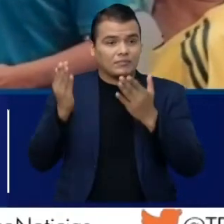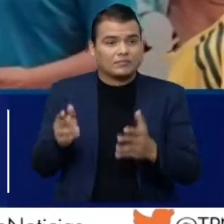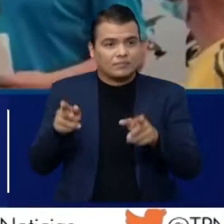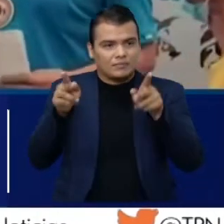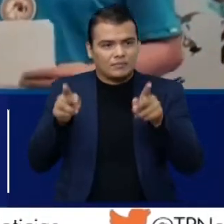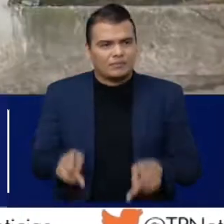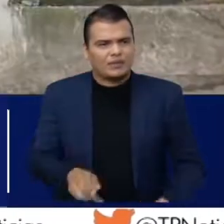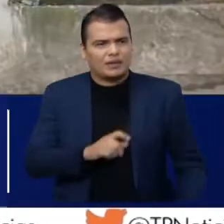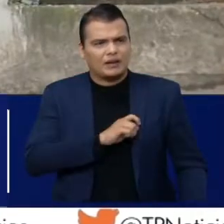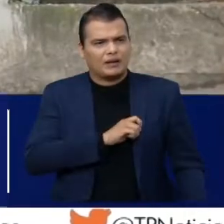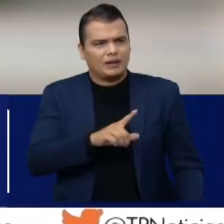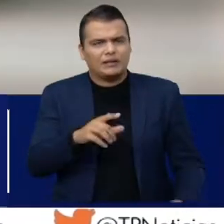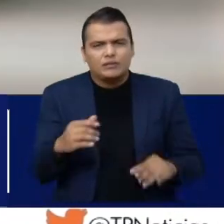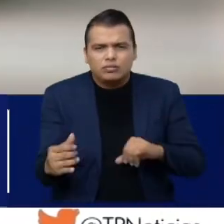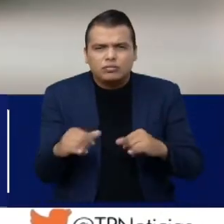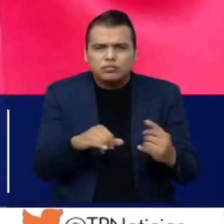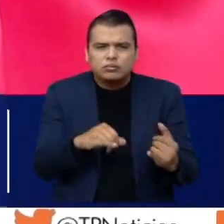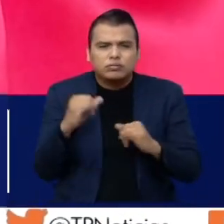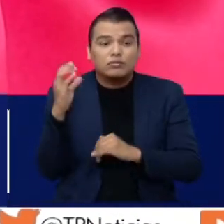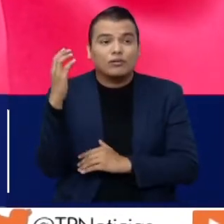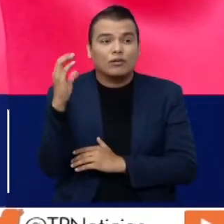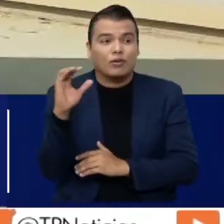líder de la Vuelta a Colombia.